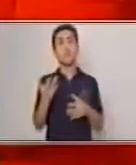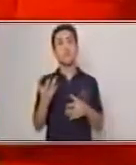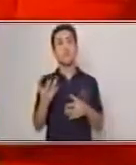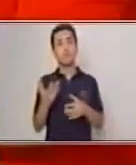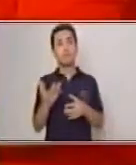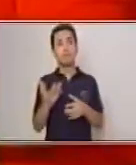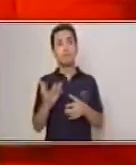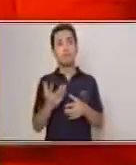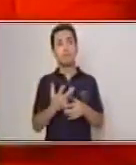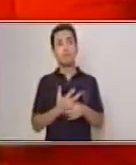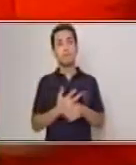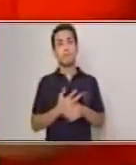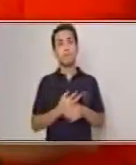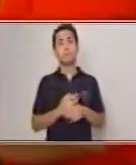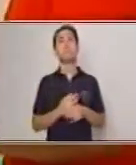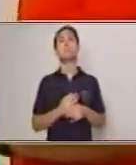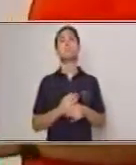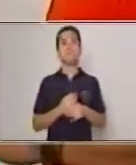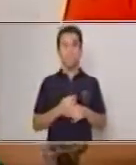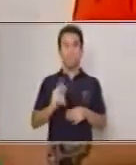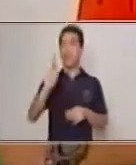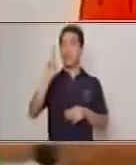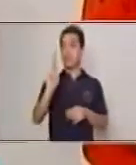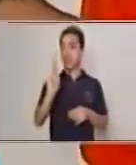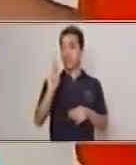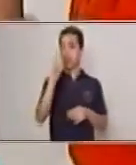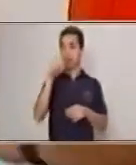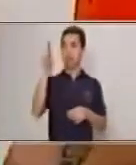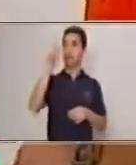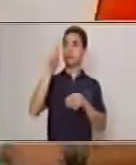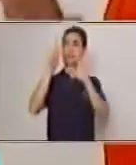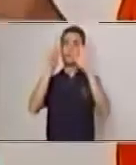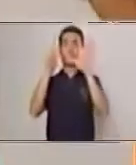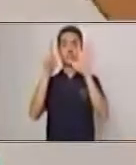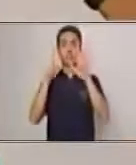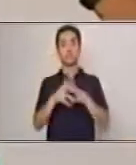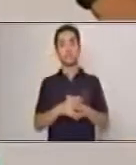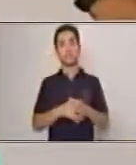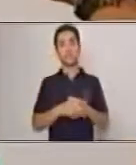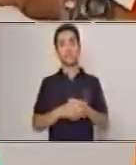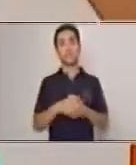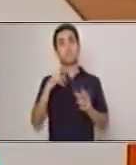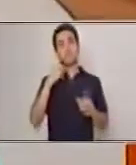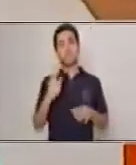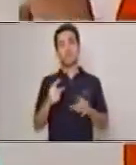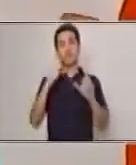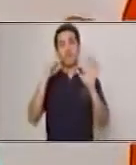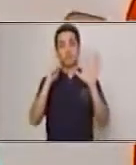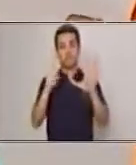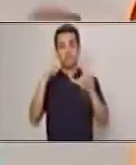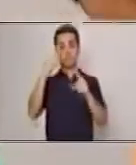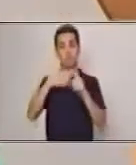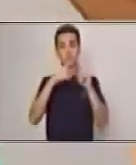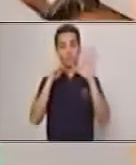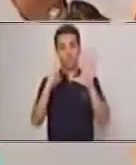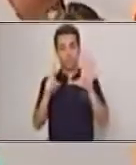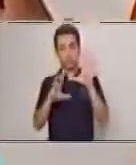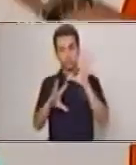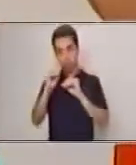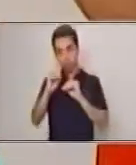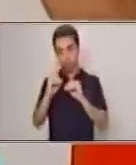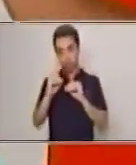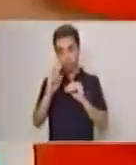Y, 6. La tercera parte de 18 es 6. 6 más 6, 12, más 6, 18.